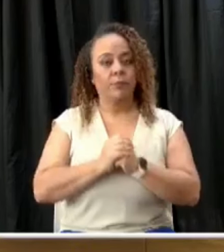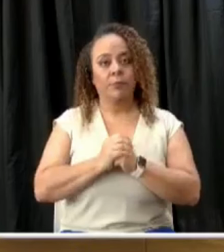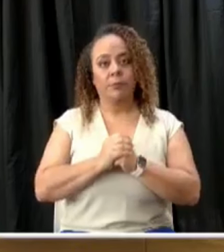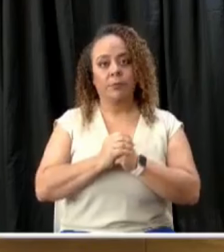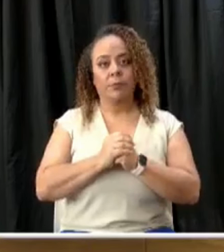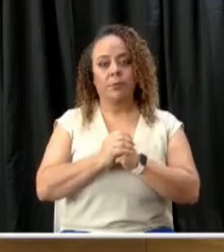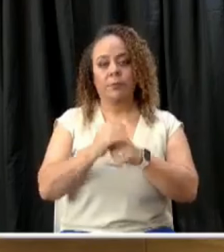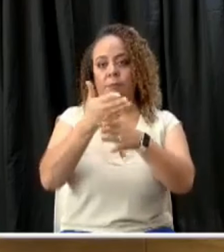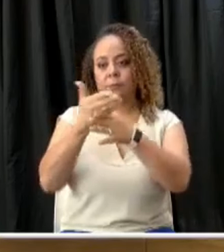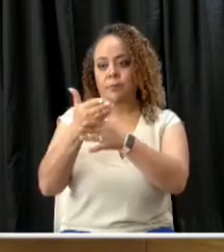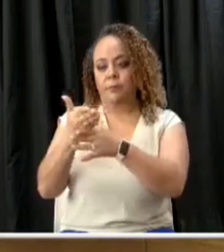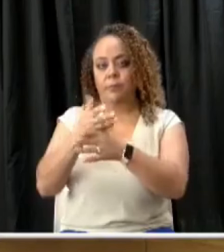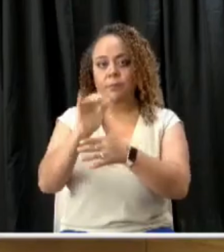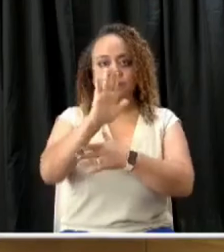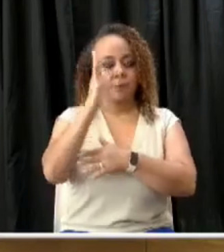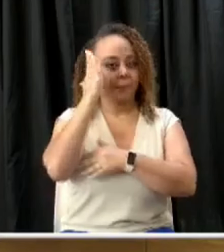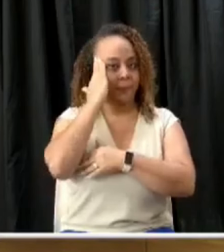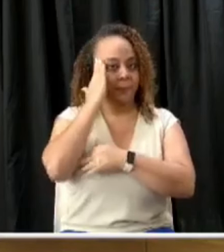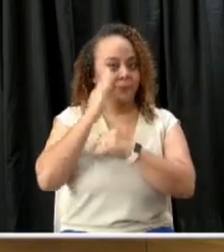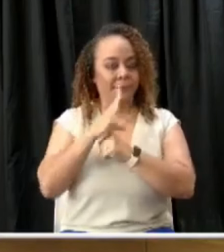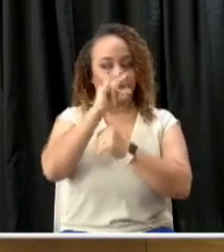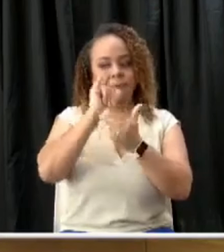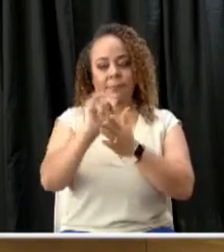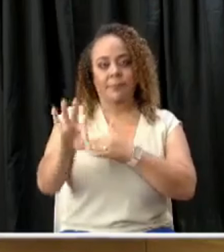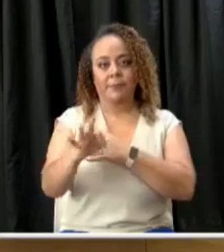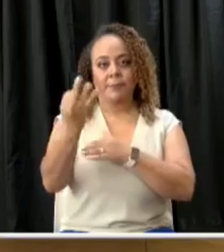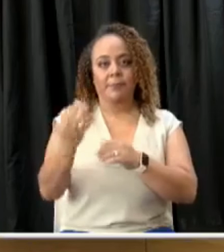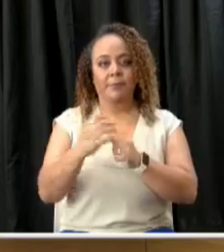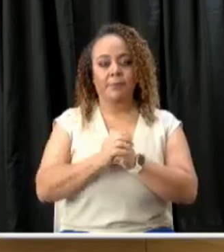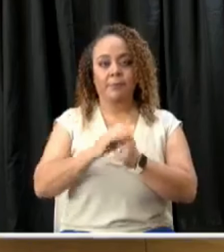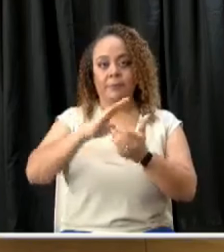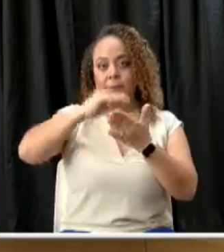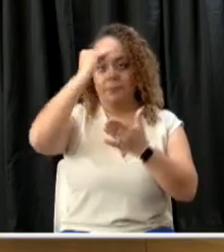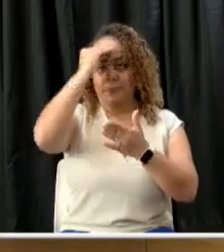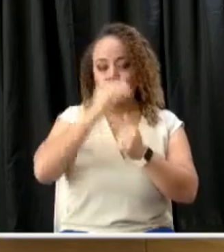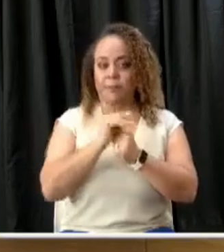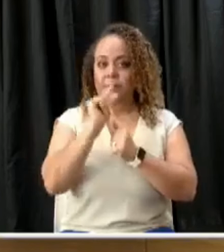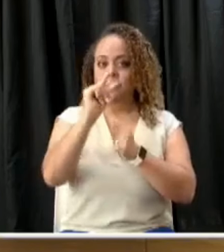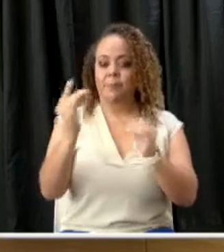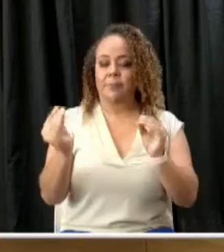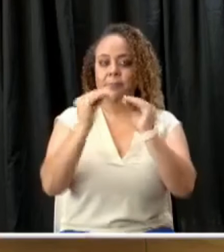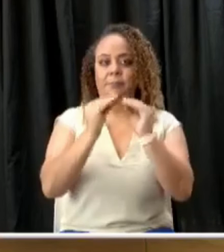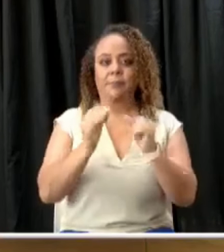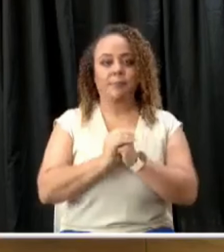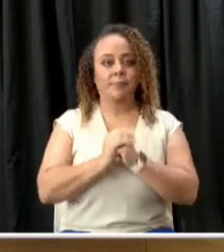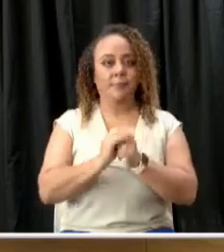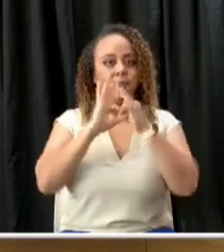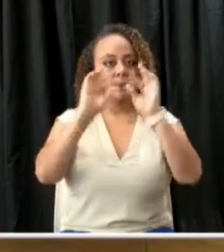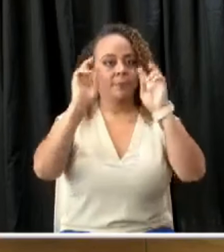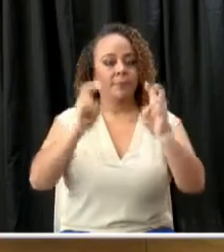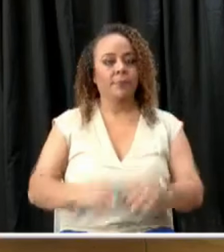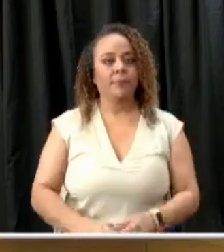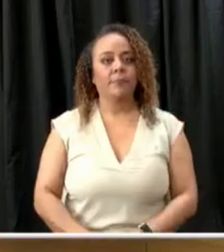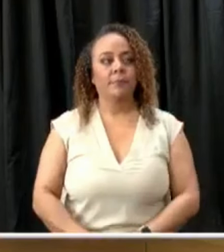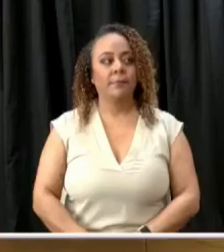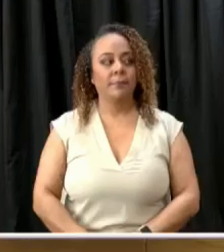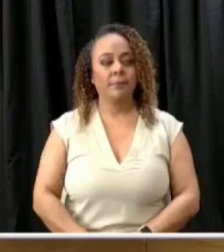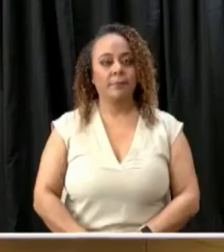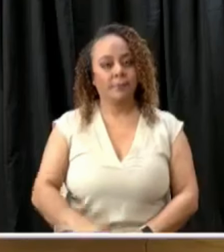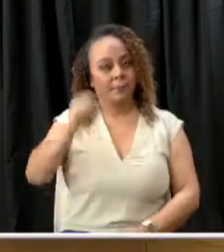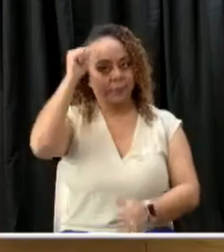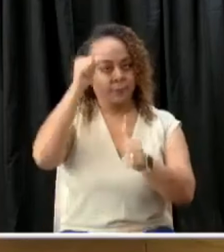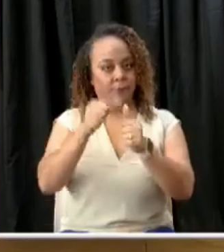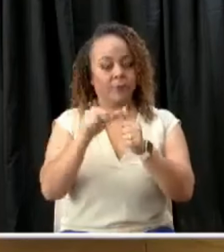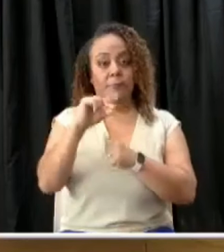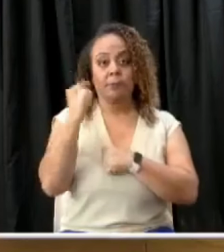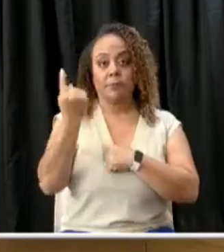a compartir su conocimiento y de esta forma vamos a aprender un poquito más sobre este tema. Le recordamos que